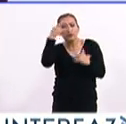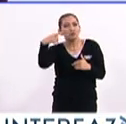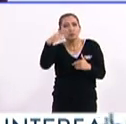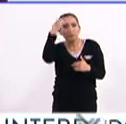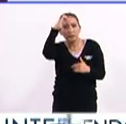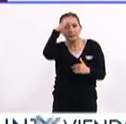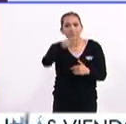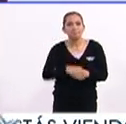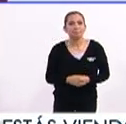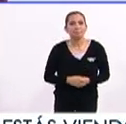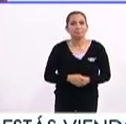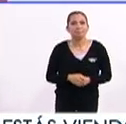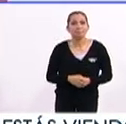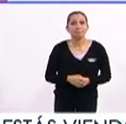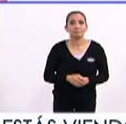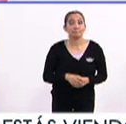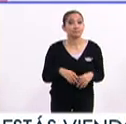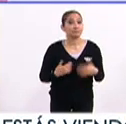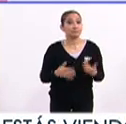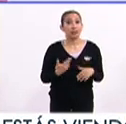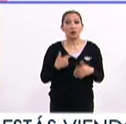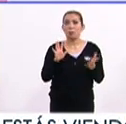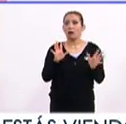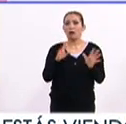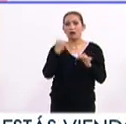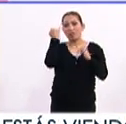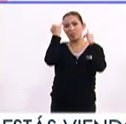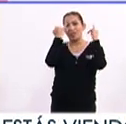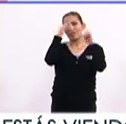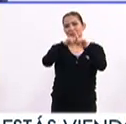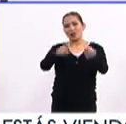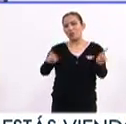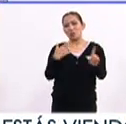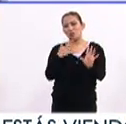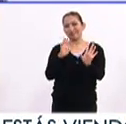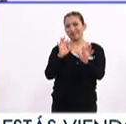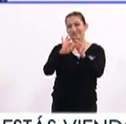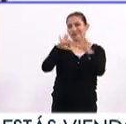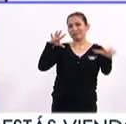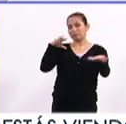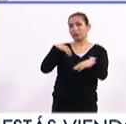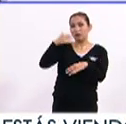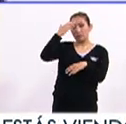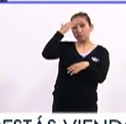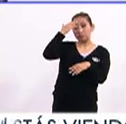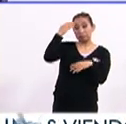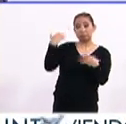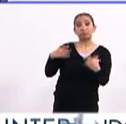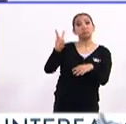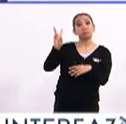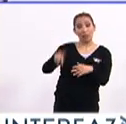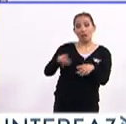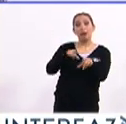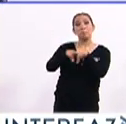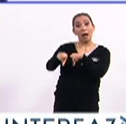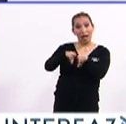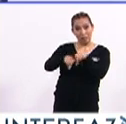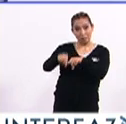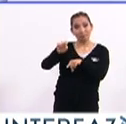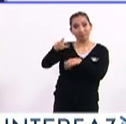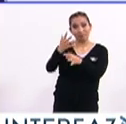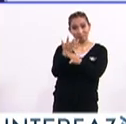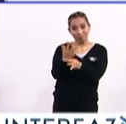tu experiencia? Trae romper muchos estereotipos, reconocer que somos hermanos, como